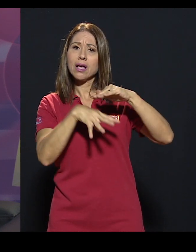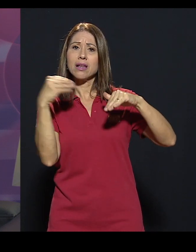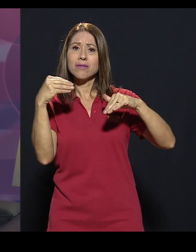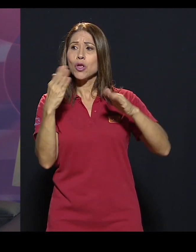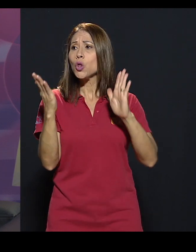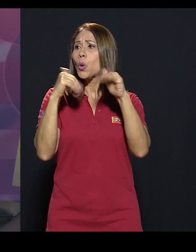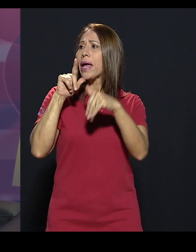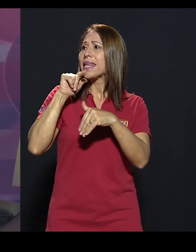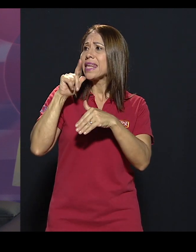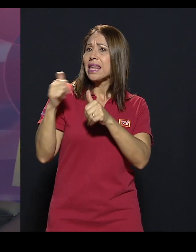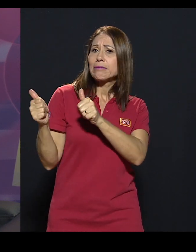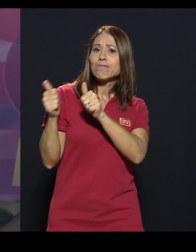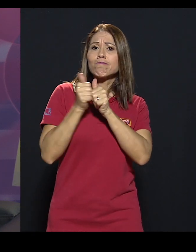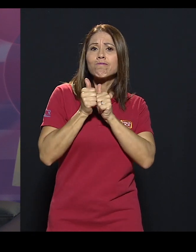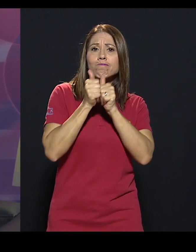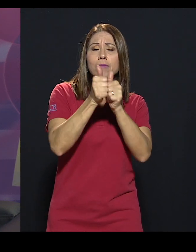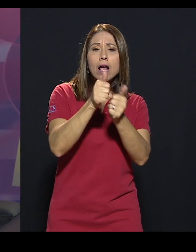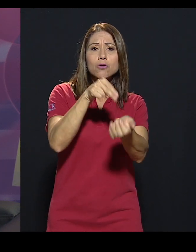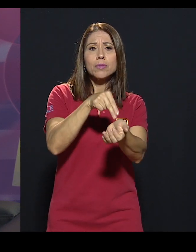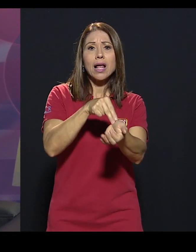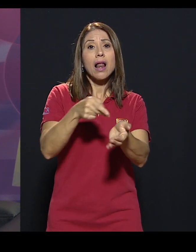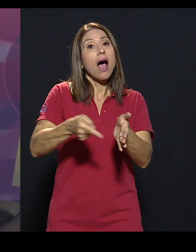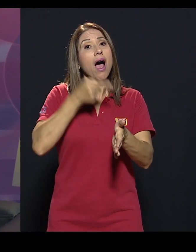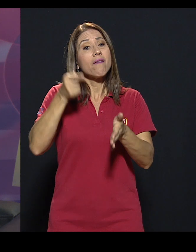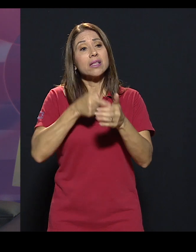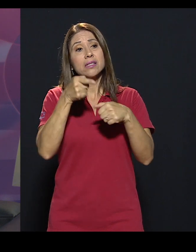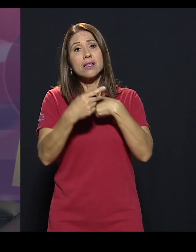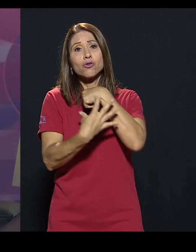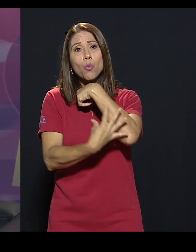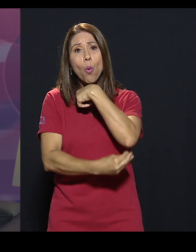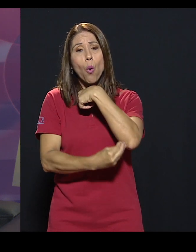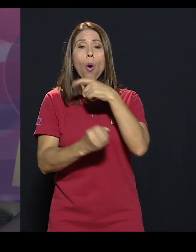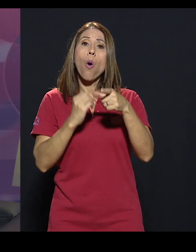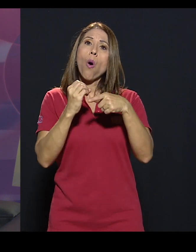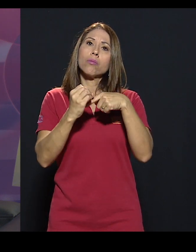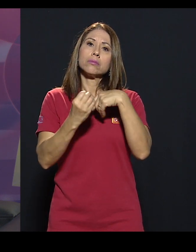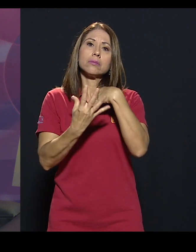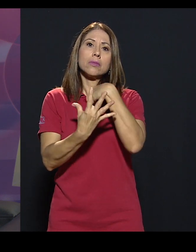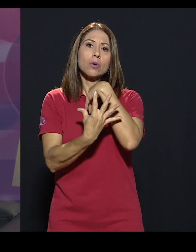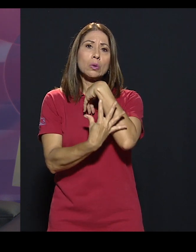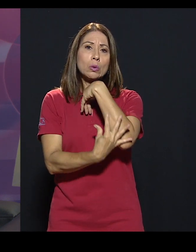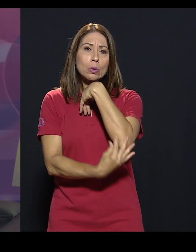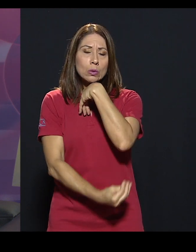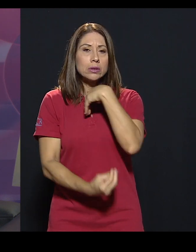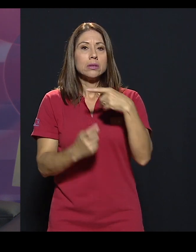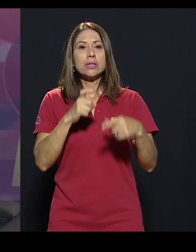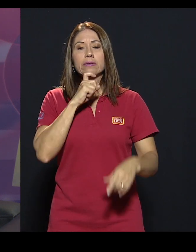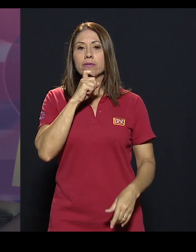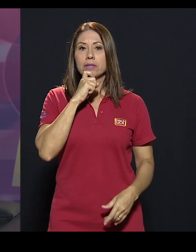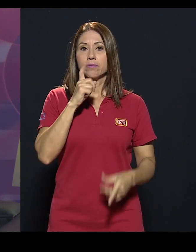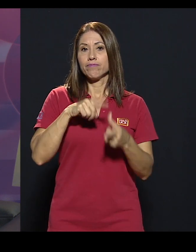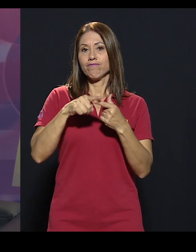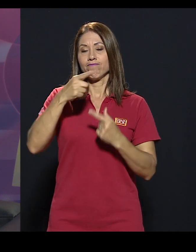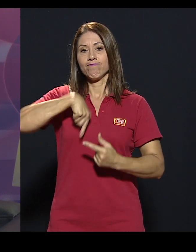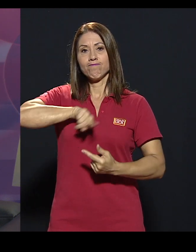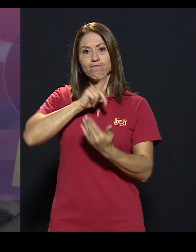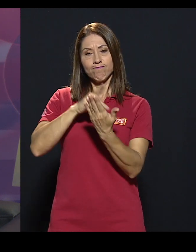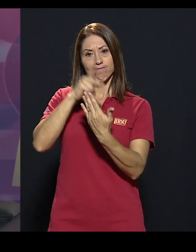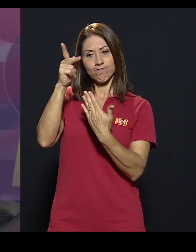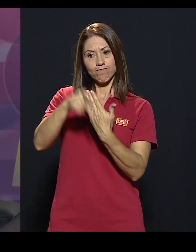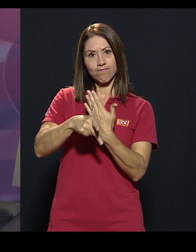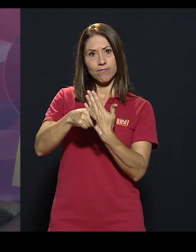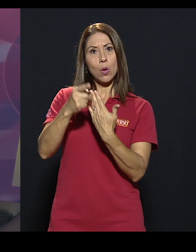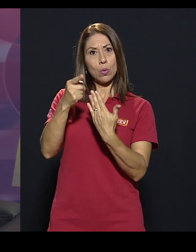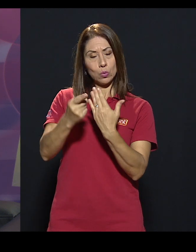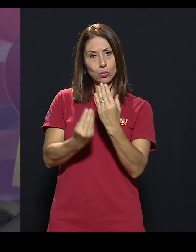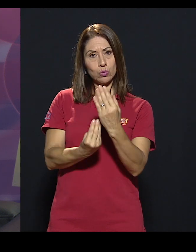las traiga, a veces son pobreza y pobreza extrema, entonces es muy difícil. Entonces nosotros creamos este programa que